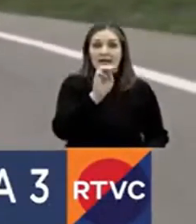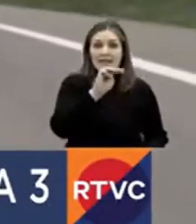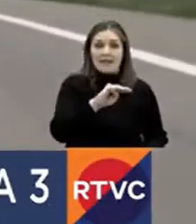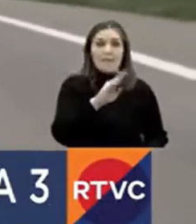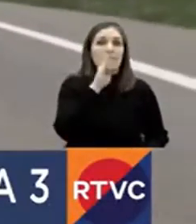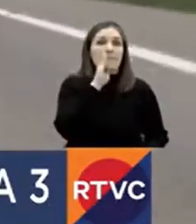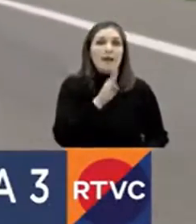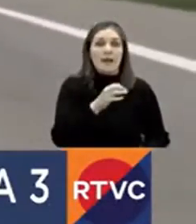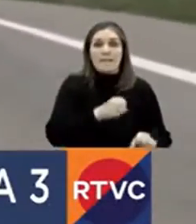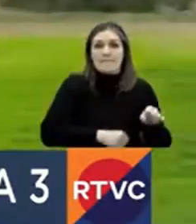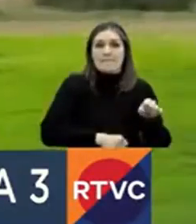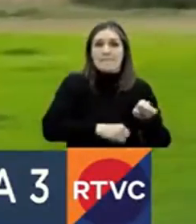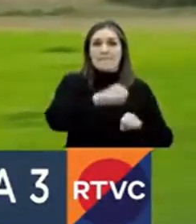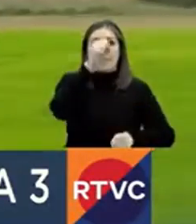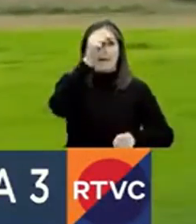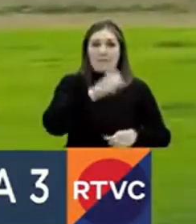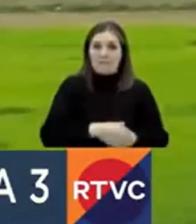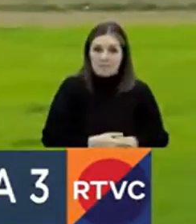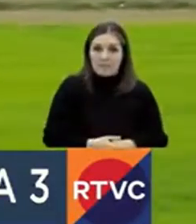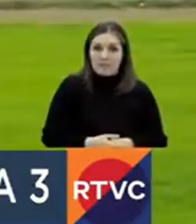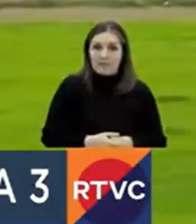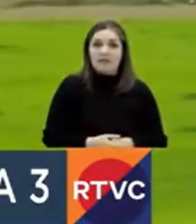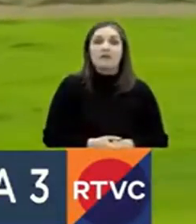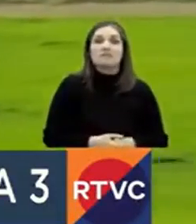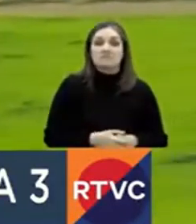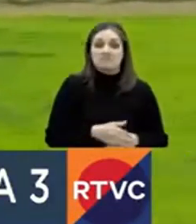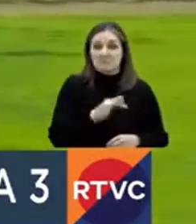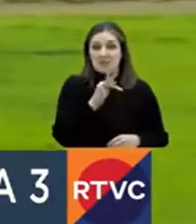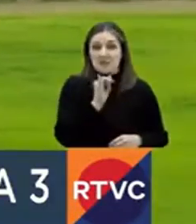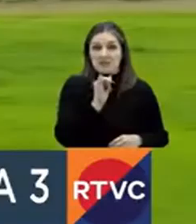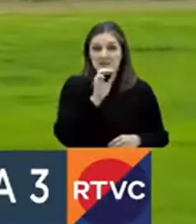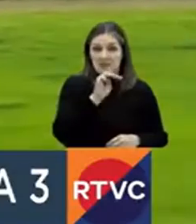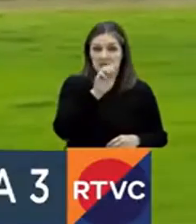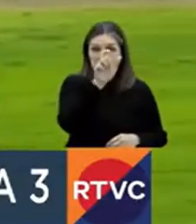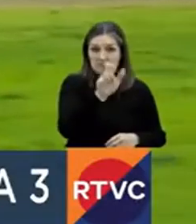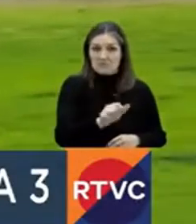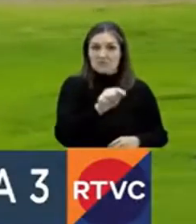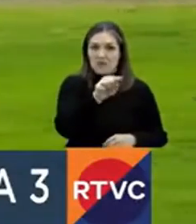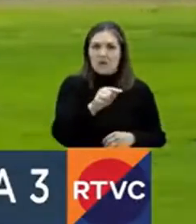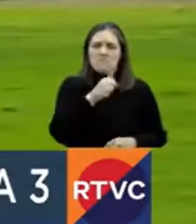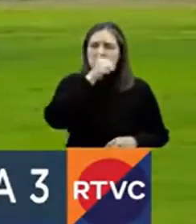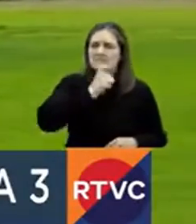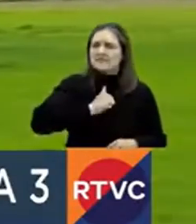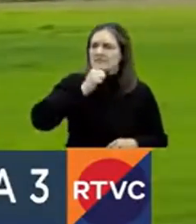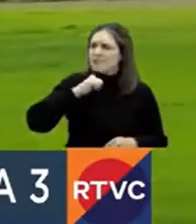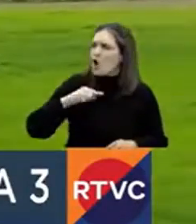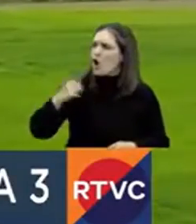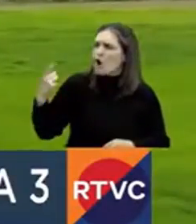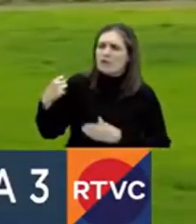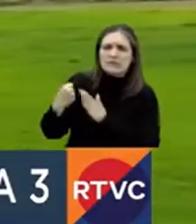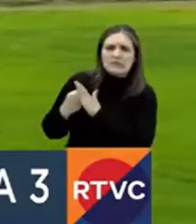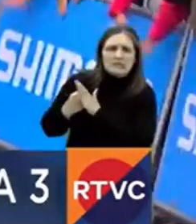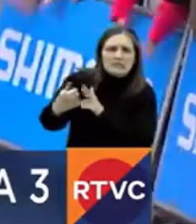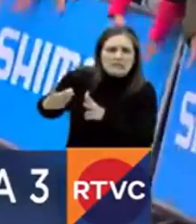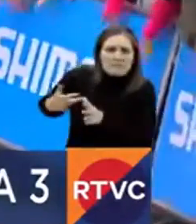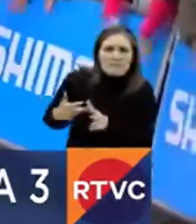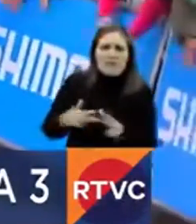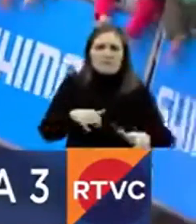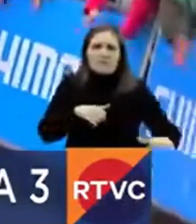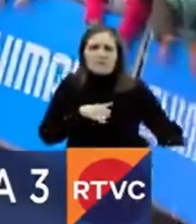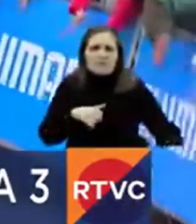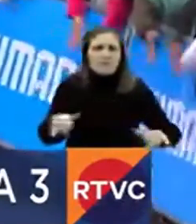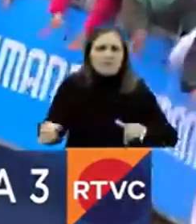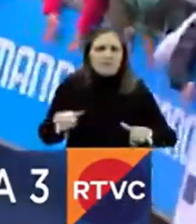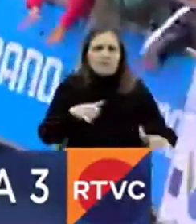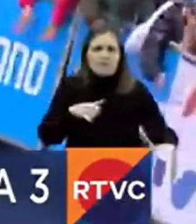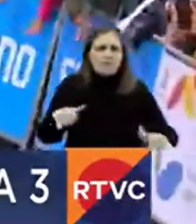ciudad de Alcalá de los Gazules. Wellens fue muy paciente para dejar que otros intentaran atacar, mientras que él esperó a